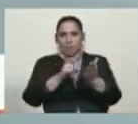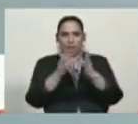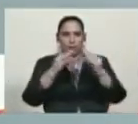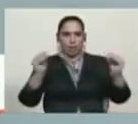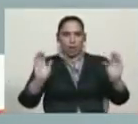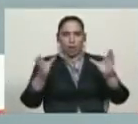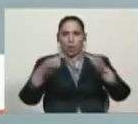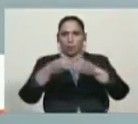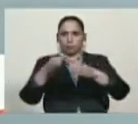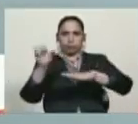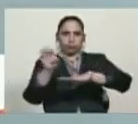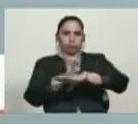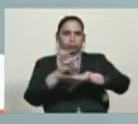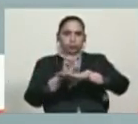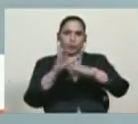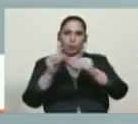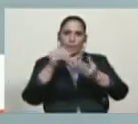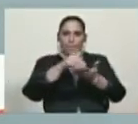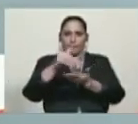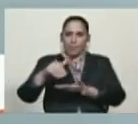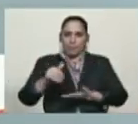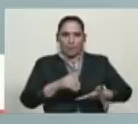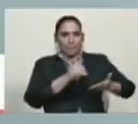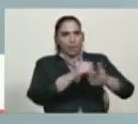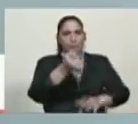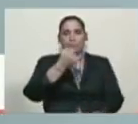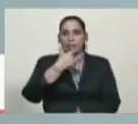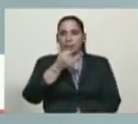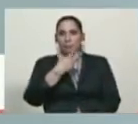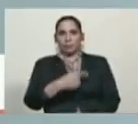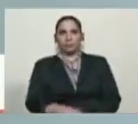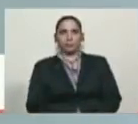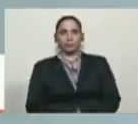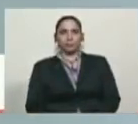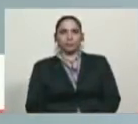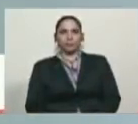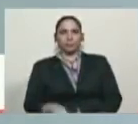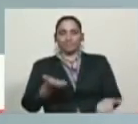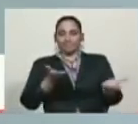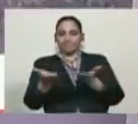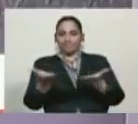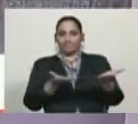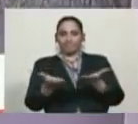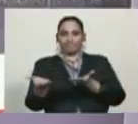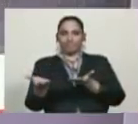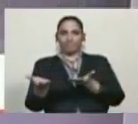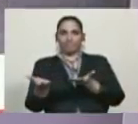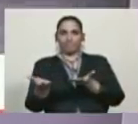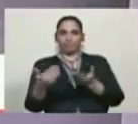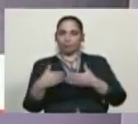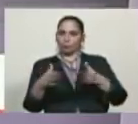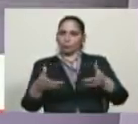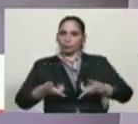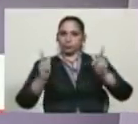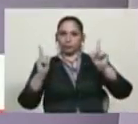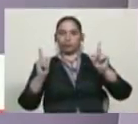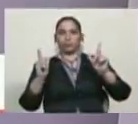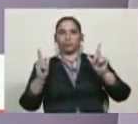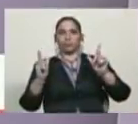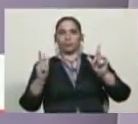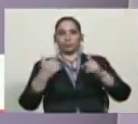consultorio estarán dotados con medicamentos y los servicios estarán en condiciones de brindar